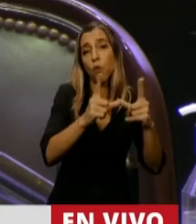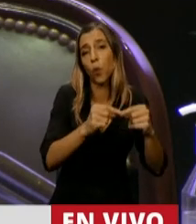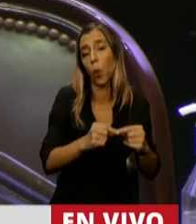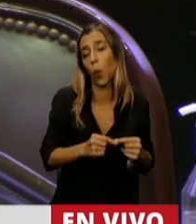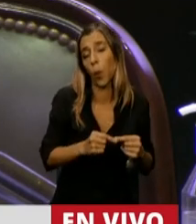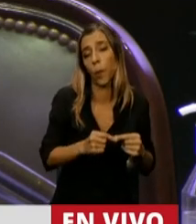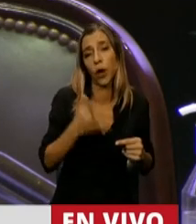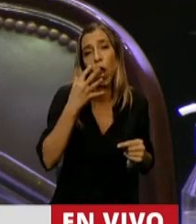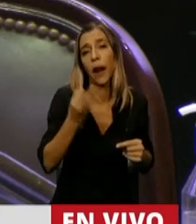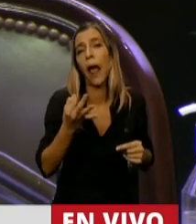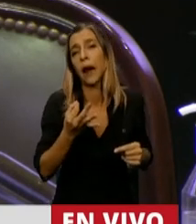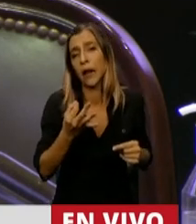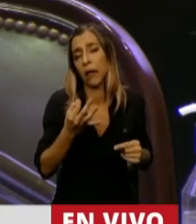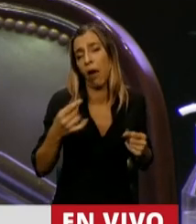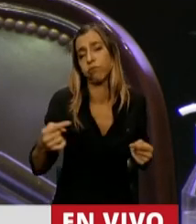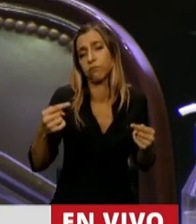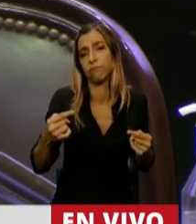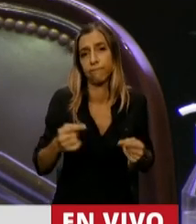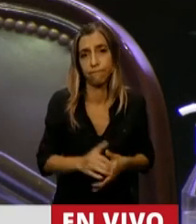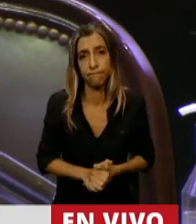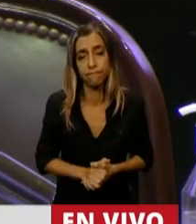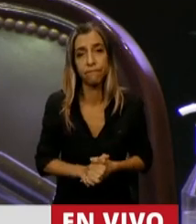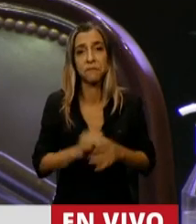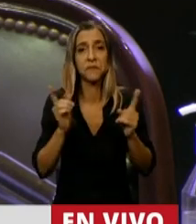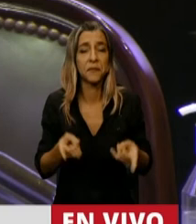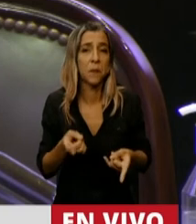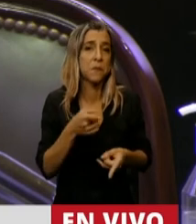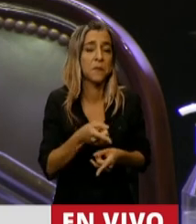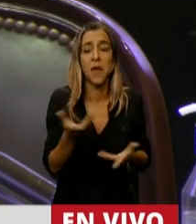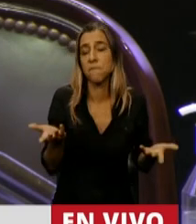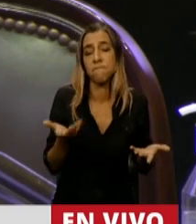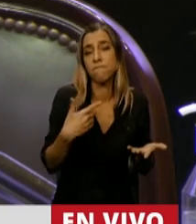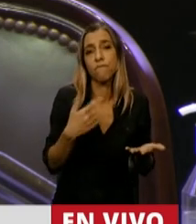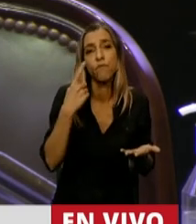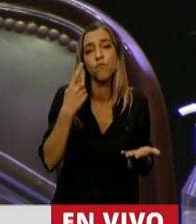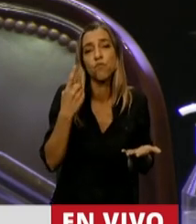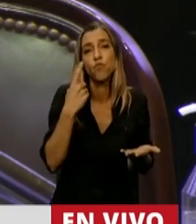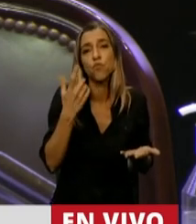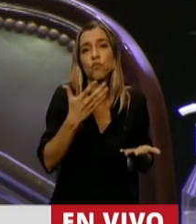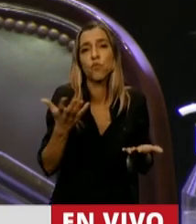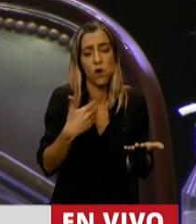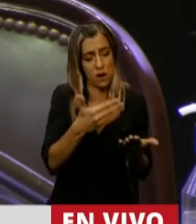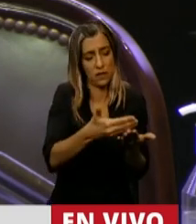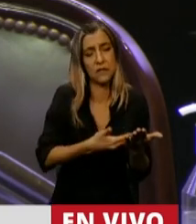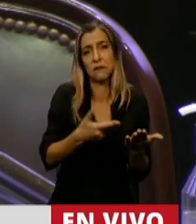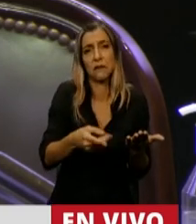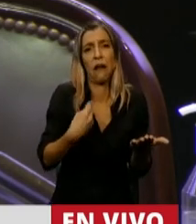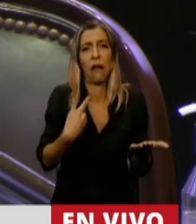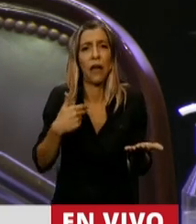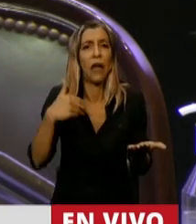con asignaciones en el manejo del fuego menores a las que va a recibir la agencia